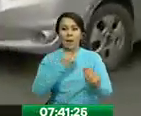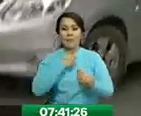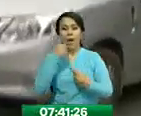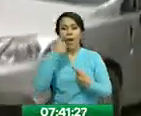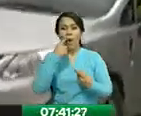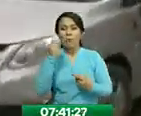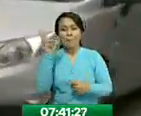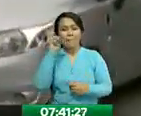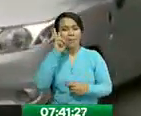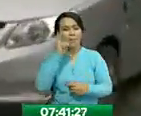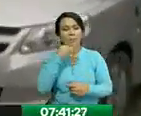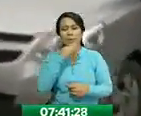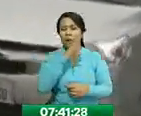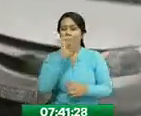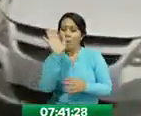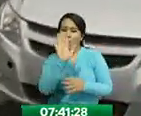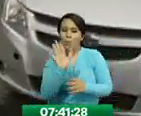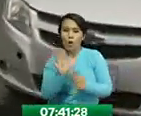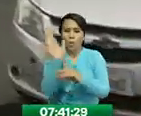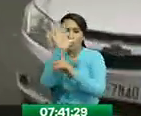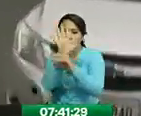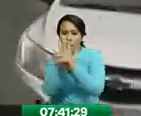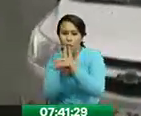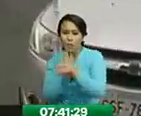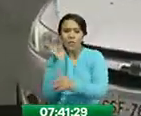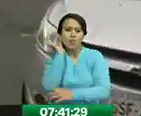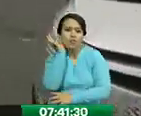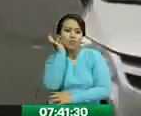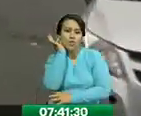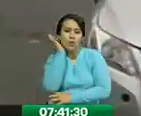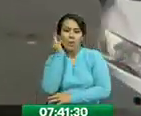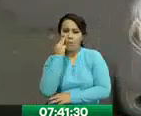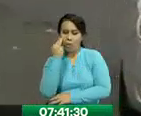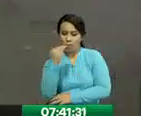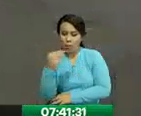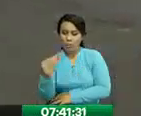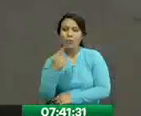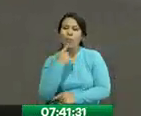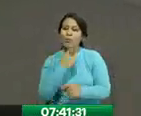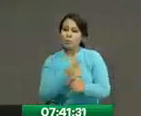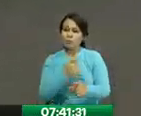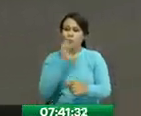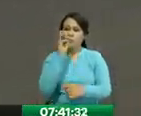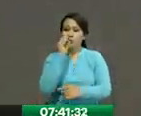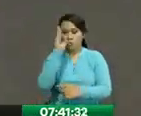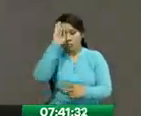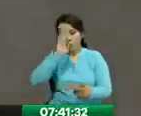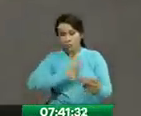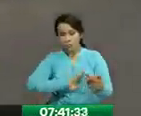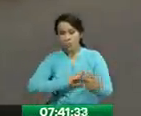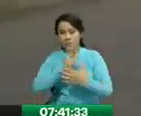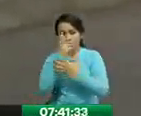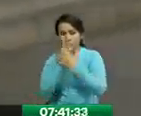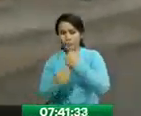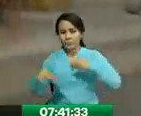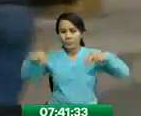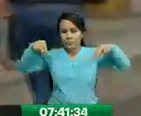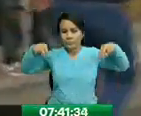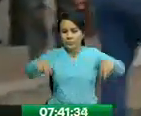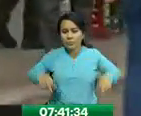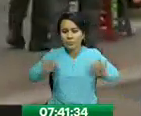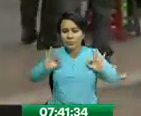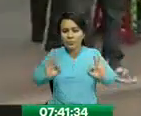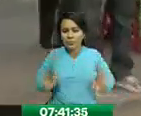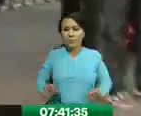hombres desadaptados estarían morboseando a las damitas. Por tal motivo, agentes de la Policía Nacional permanecen en este